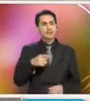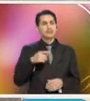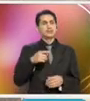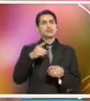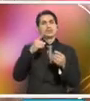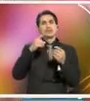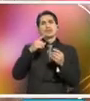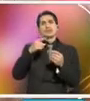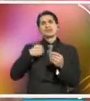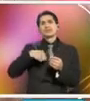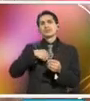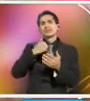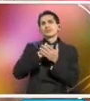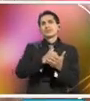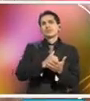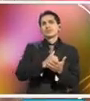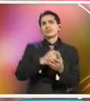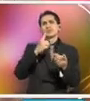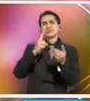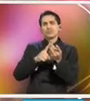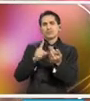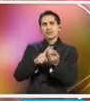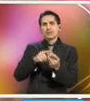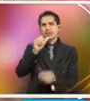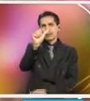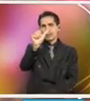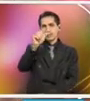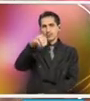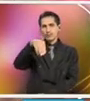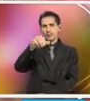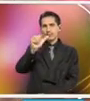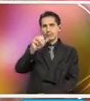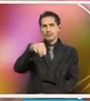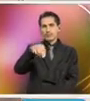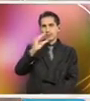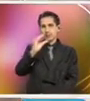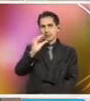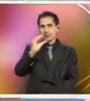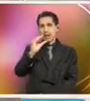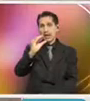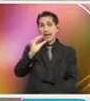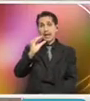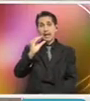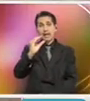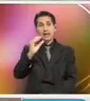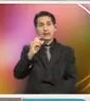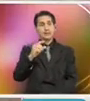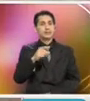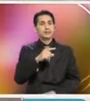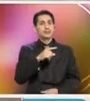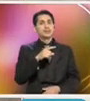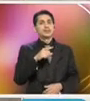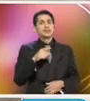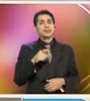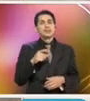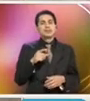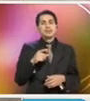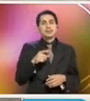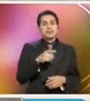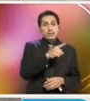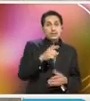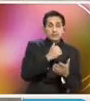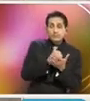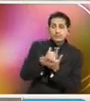están ayudando a los niños y sobre todo a las familias de los niños, porque el cáncer es una enfermedad que afecta a todo el núcleo familiar, no solo al